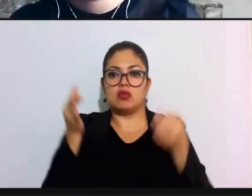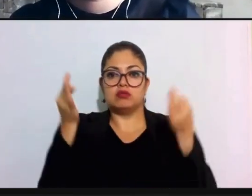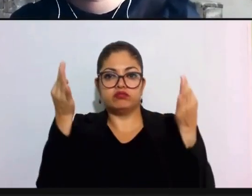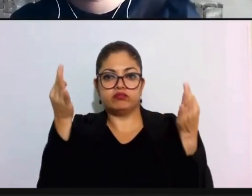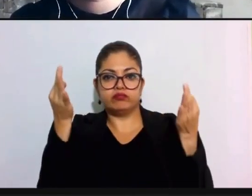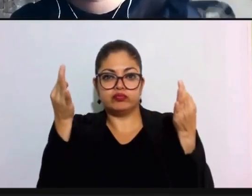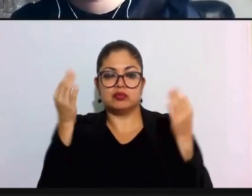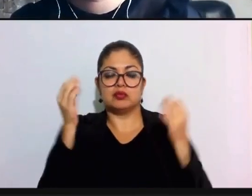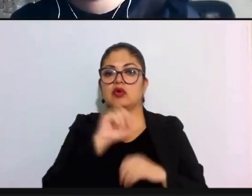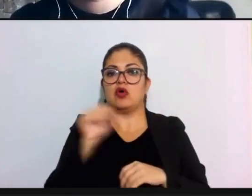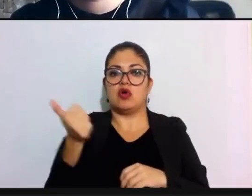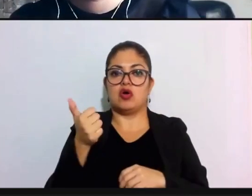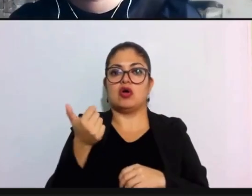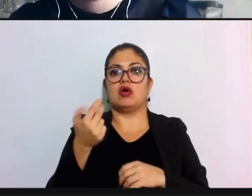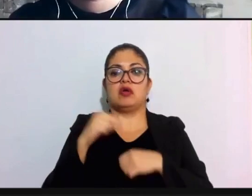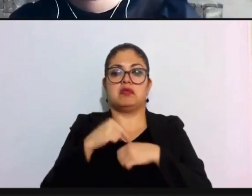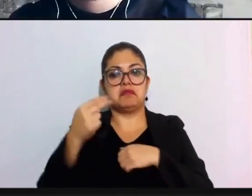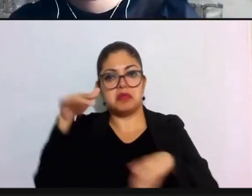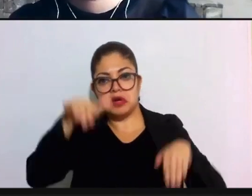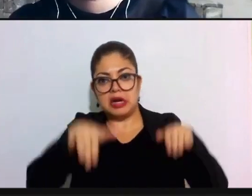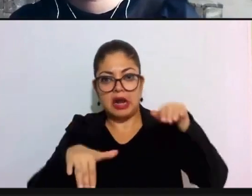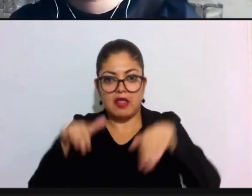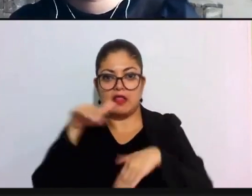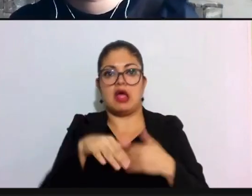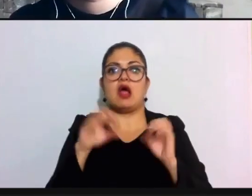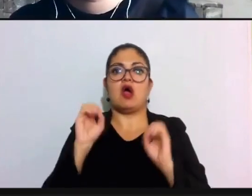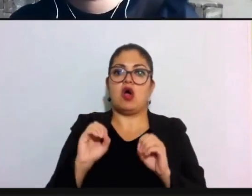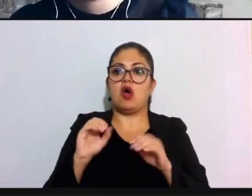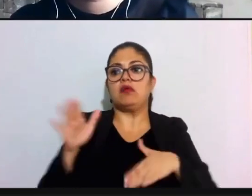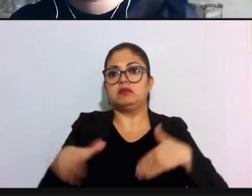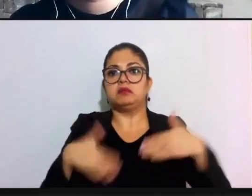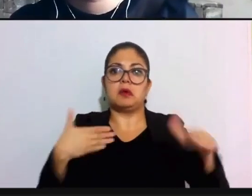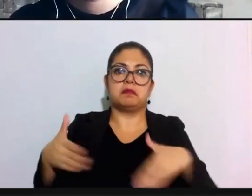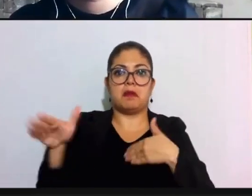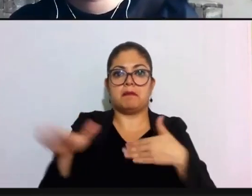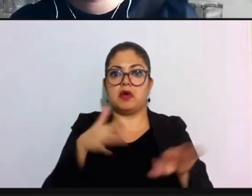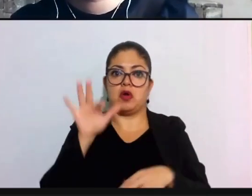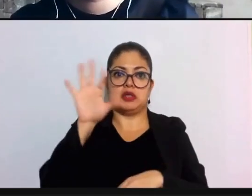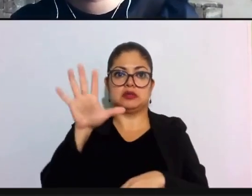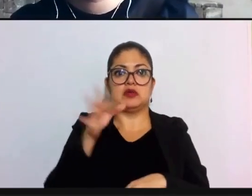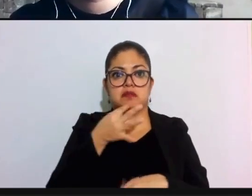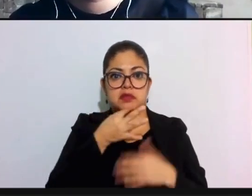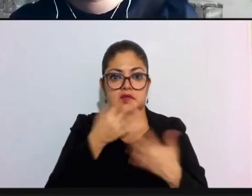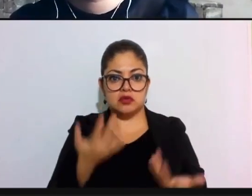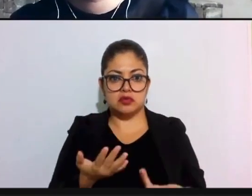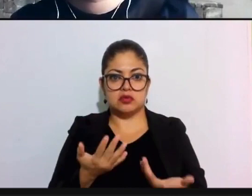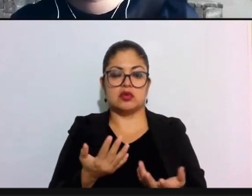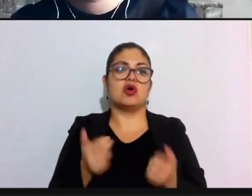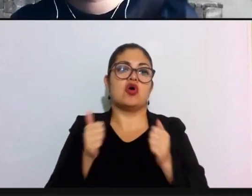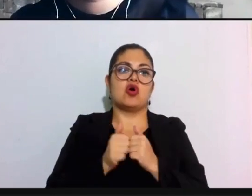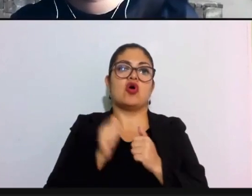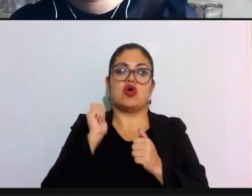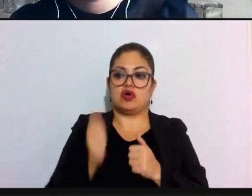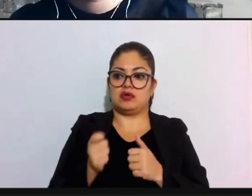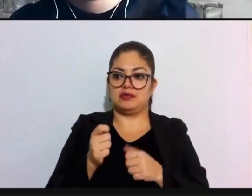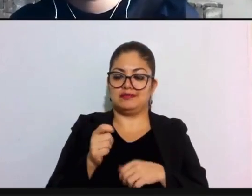nadar, o caminar durante 45 minutos mínimo y con una vigorosidad más intensa